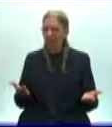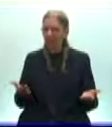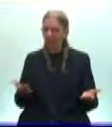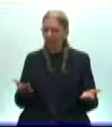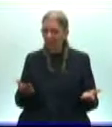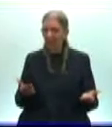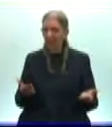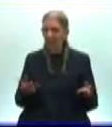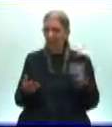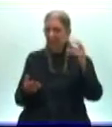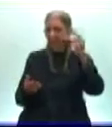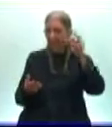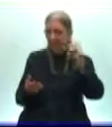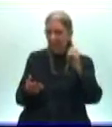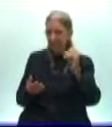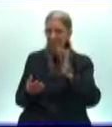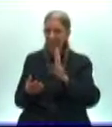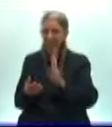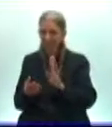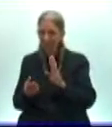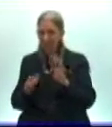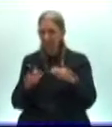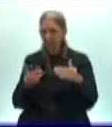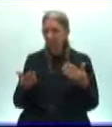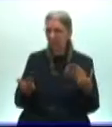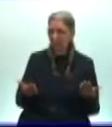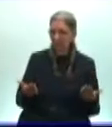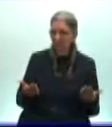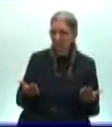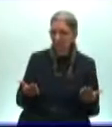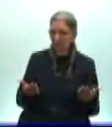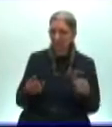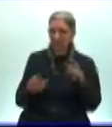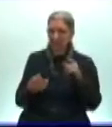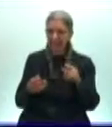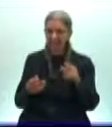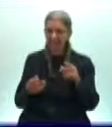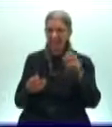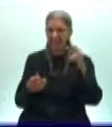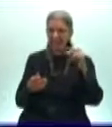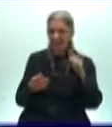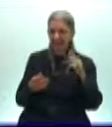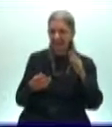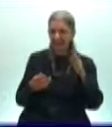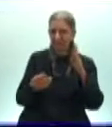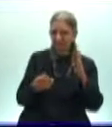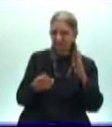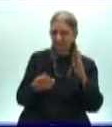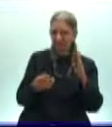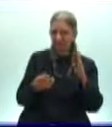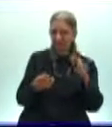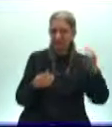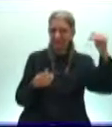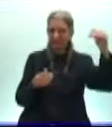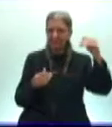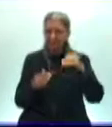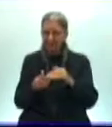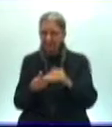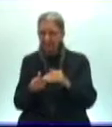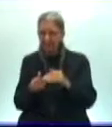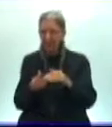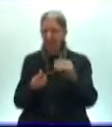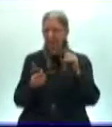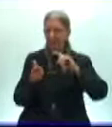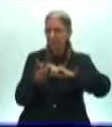NB, para lo cual tendríamos que buscar la pendiente conocidos dos puntos, el punto